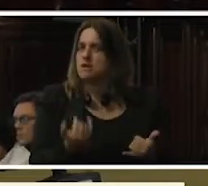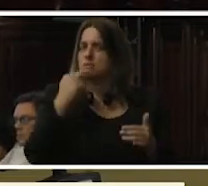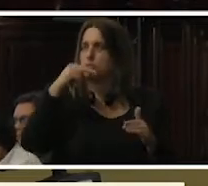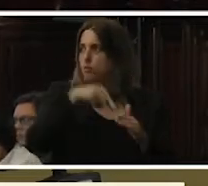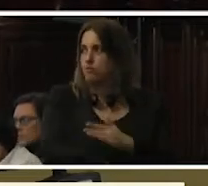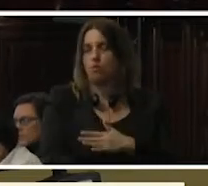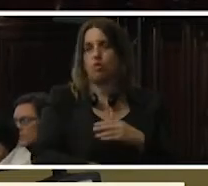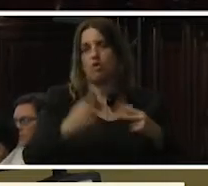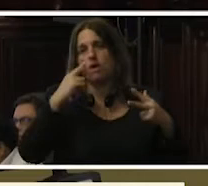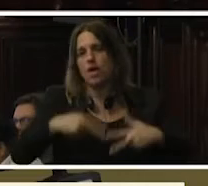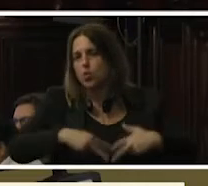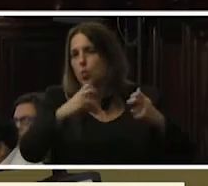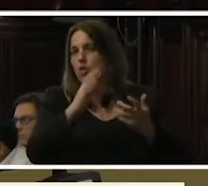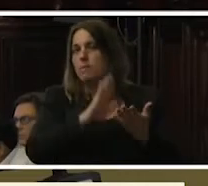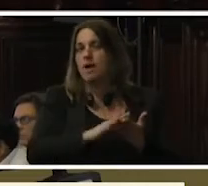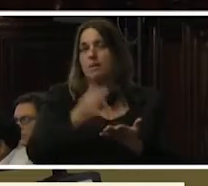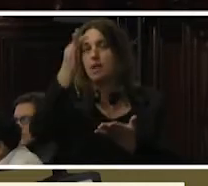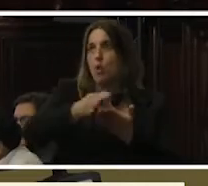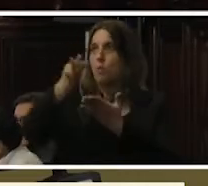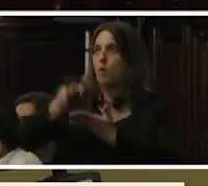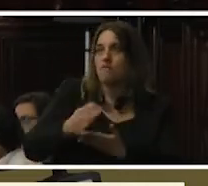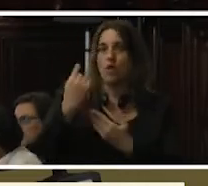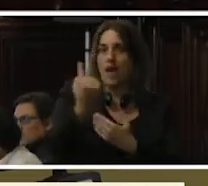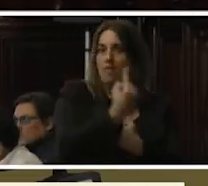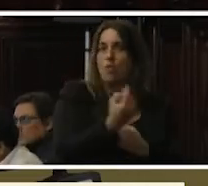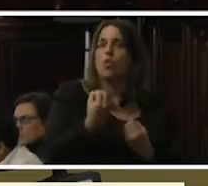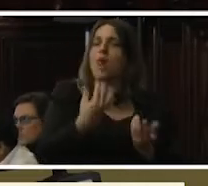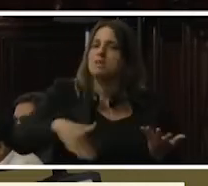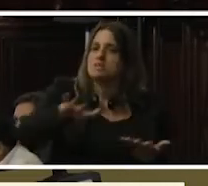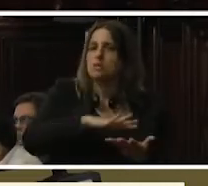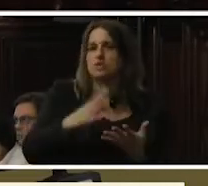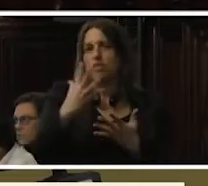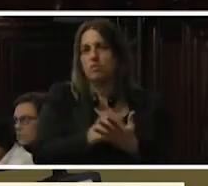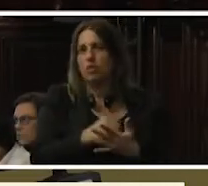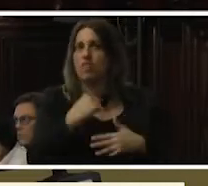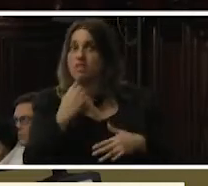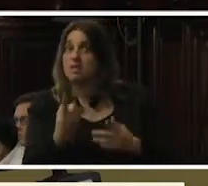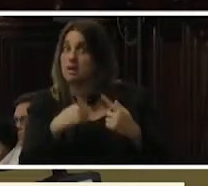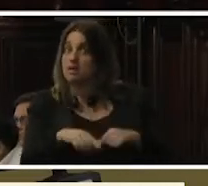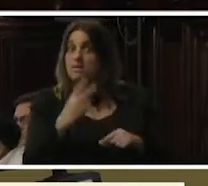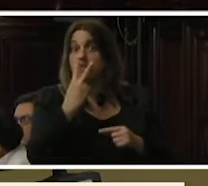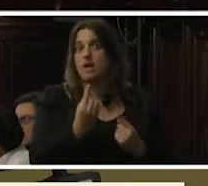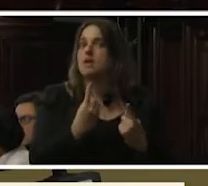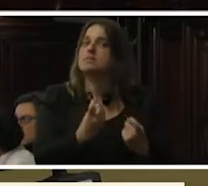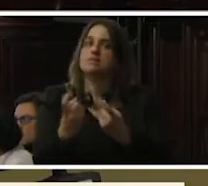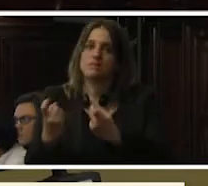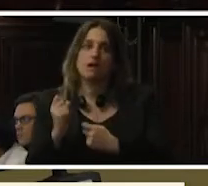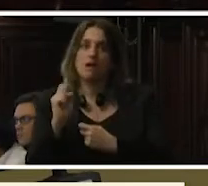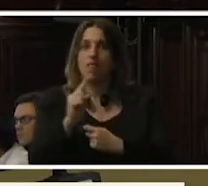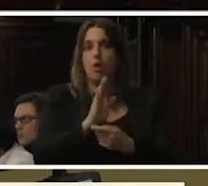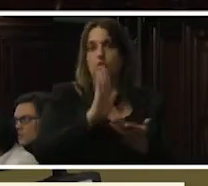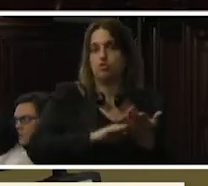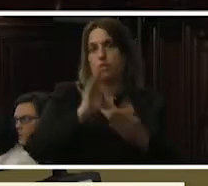pueblos aislados, fijando su condición, situación de vulnerabilidad y necesidades de protección, sean